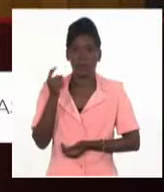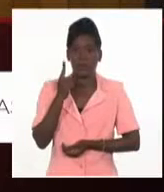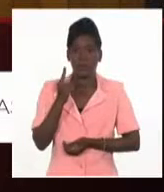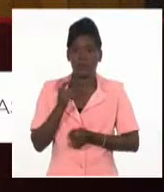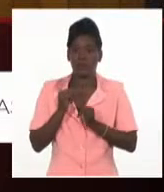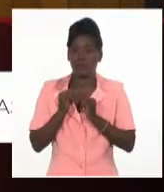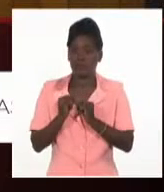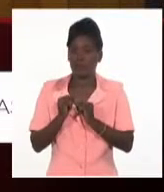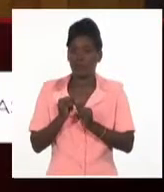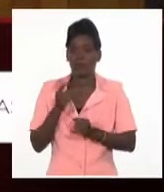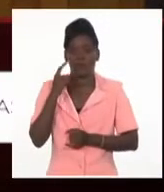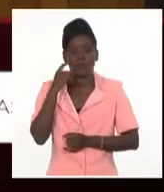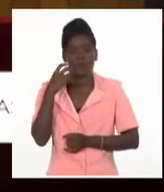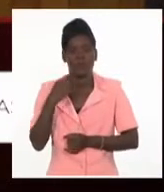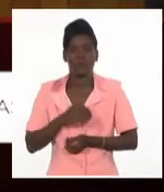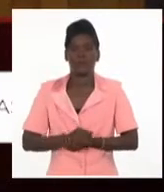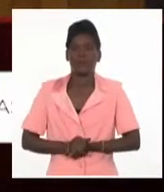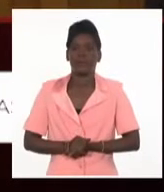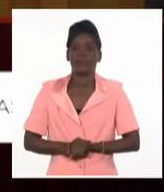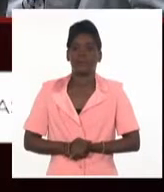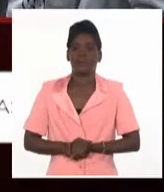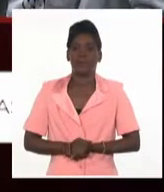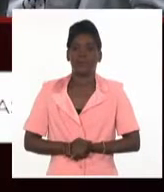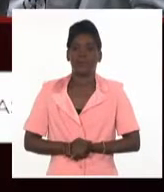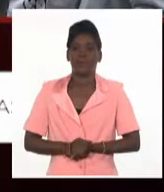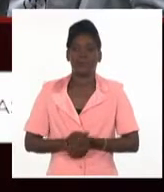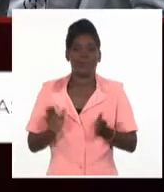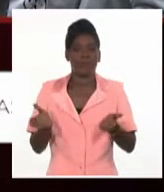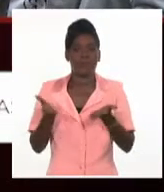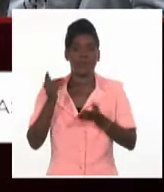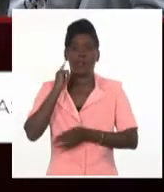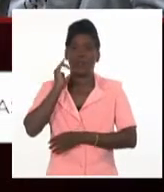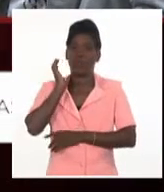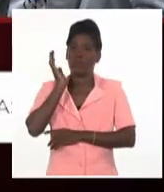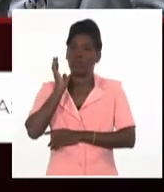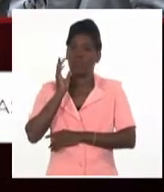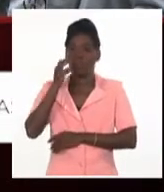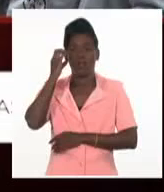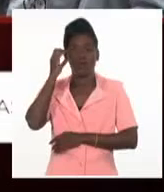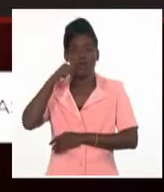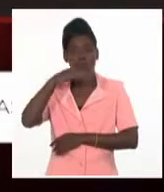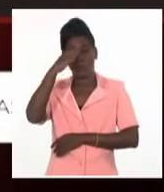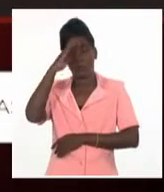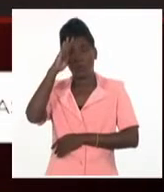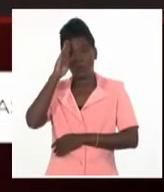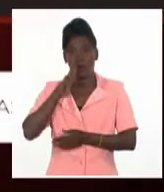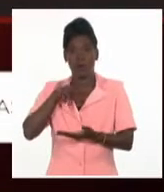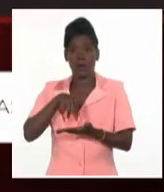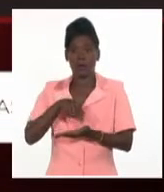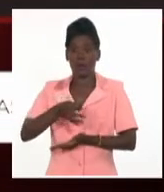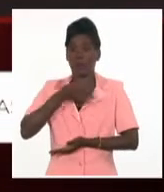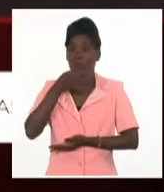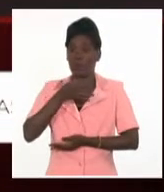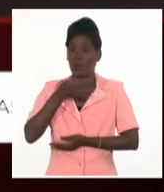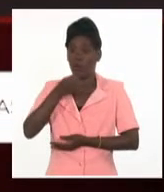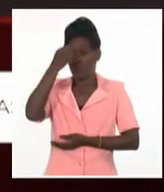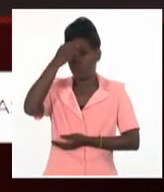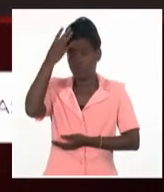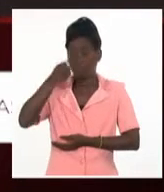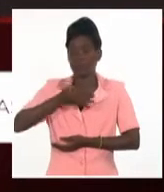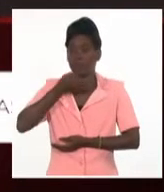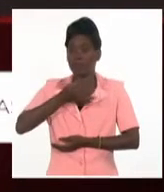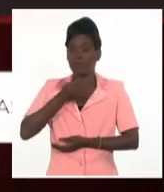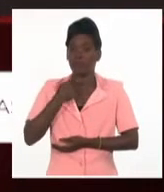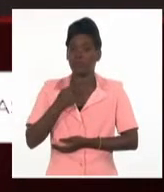que es importante, que lo dio mucho antes de la conferencia, lo había dado el gobierno cubano y lo había dado el presidente de la República, tiene que ver en